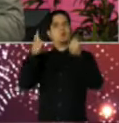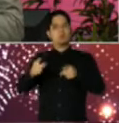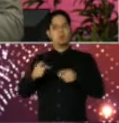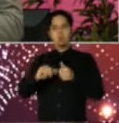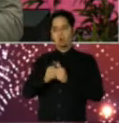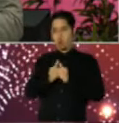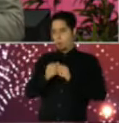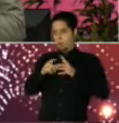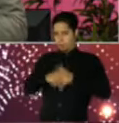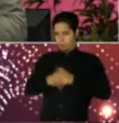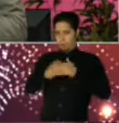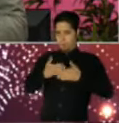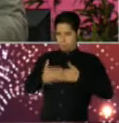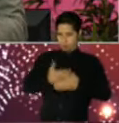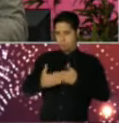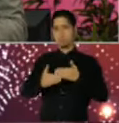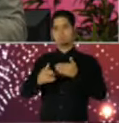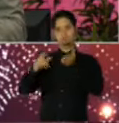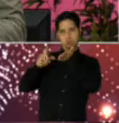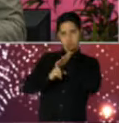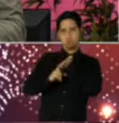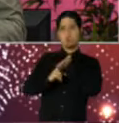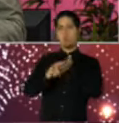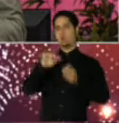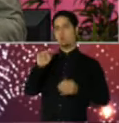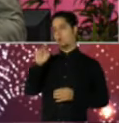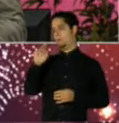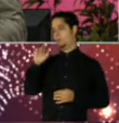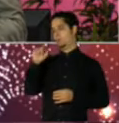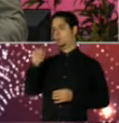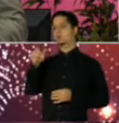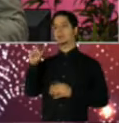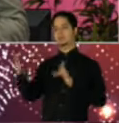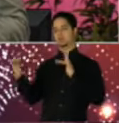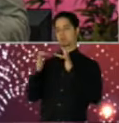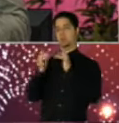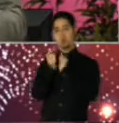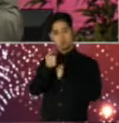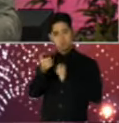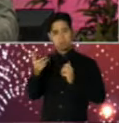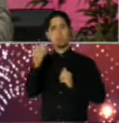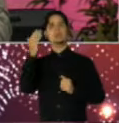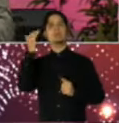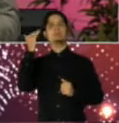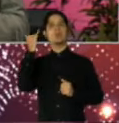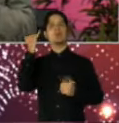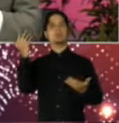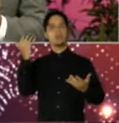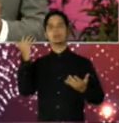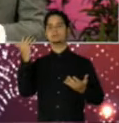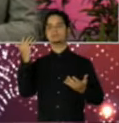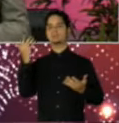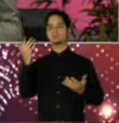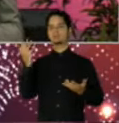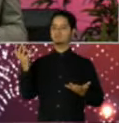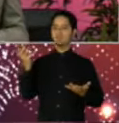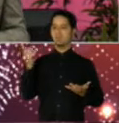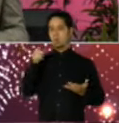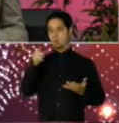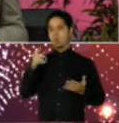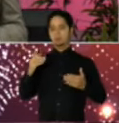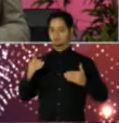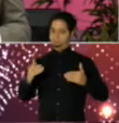dio ese contacto con Juan Maldonado de Apex, la persona que hizo el contacto con usted? ¿Y por qué? O sea, ¿qué lo lleva a usted a